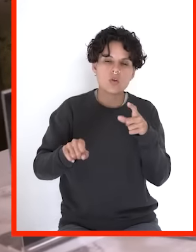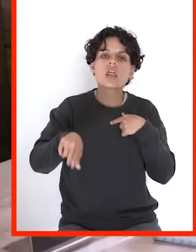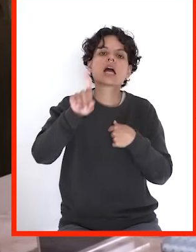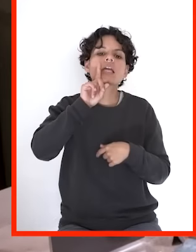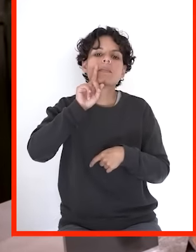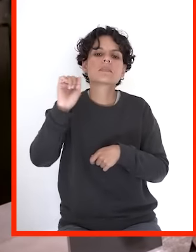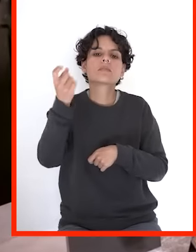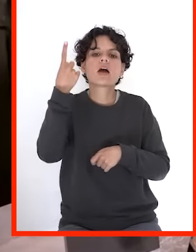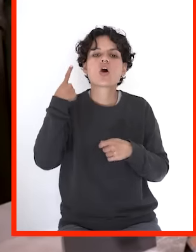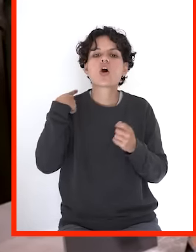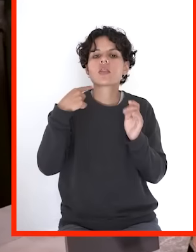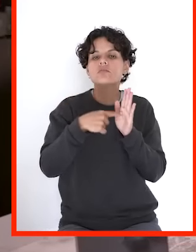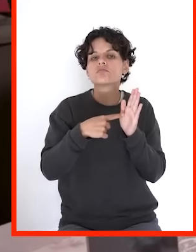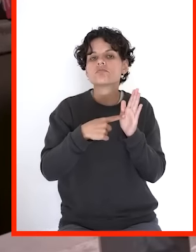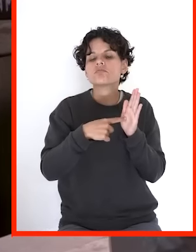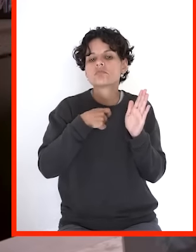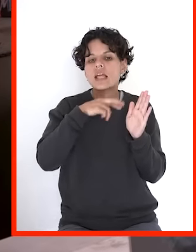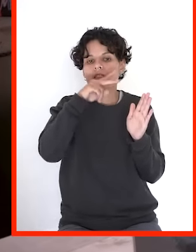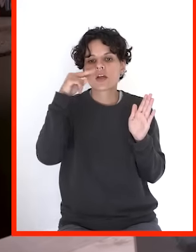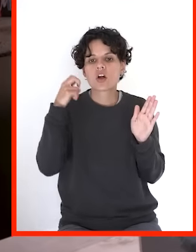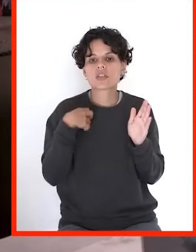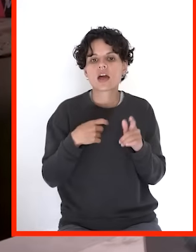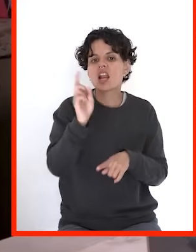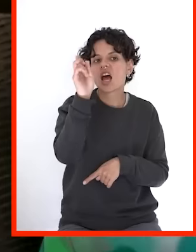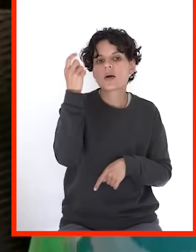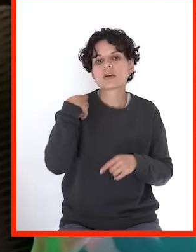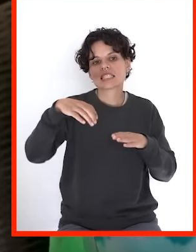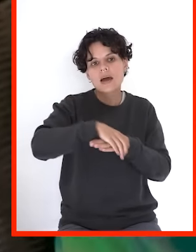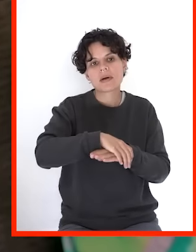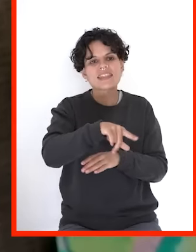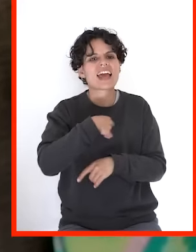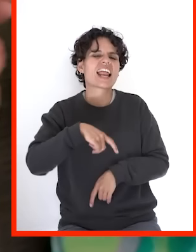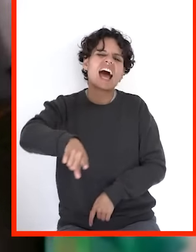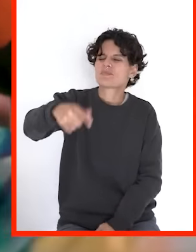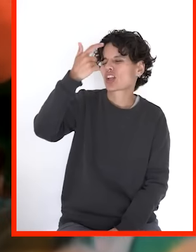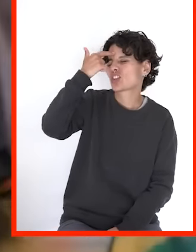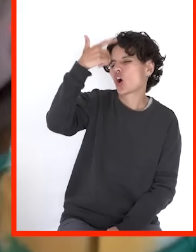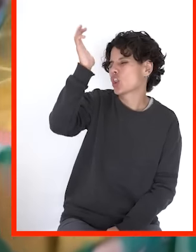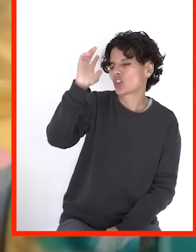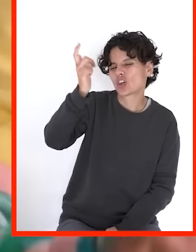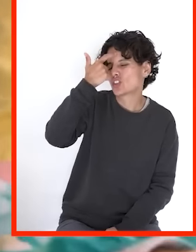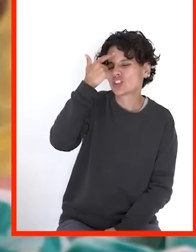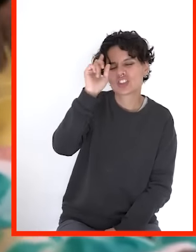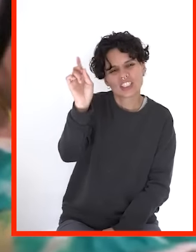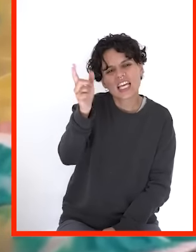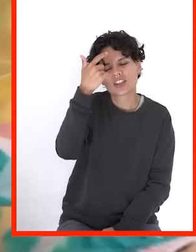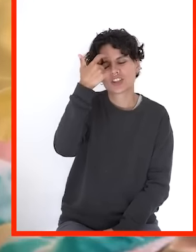en Puerto Montt. No, es que son las zapatillas. No sean todos. Las Dolphins.